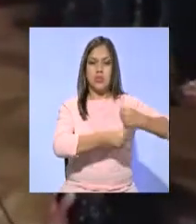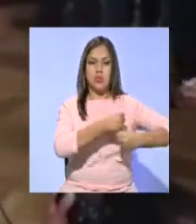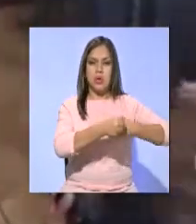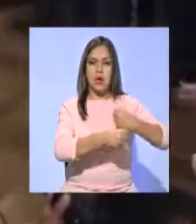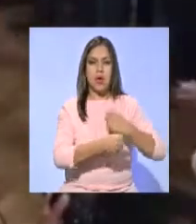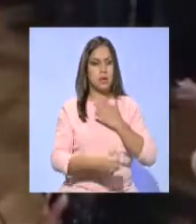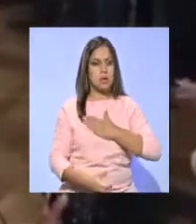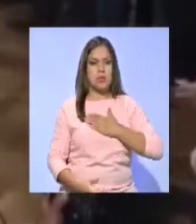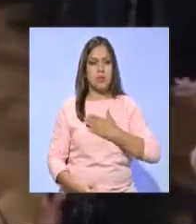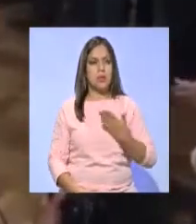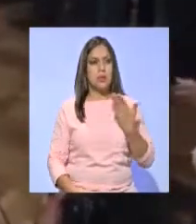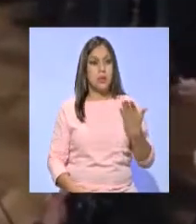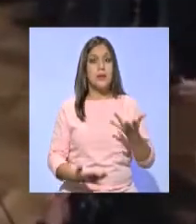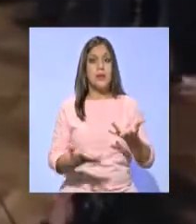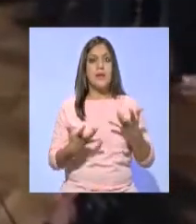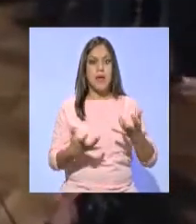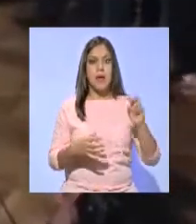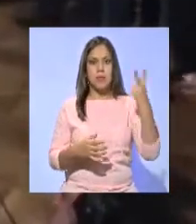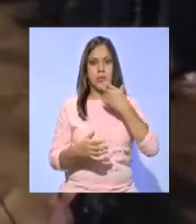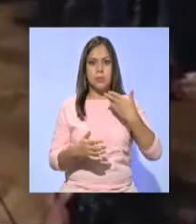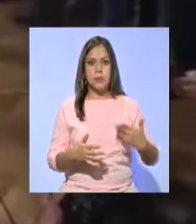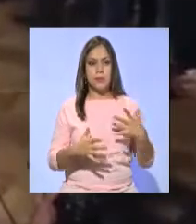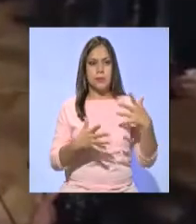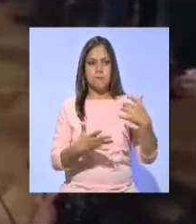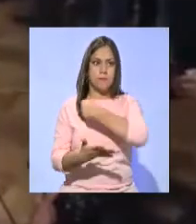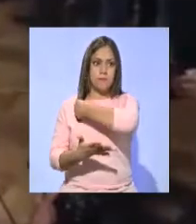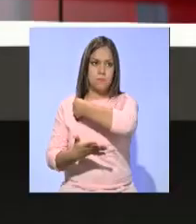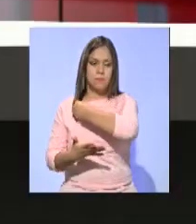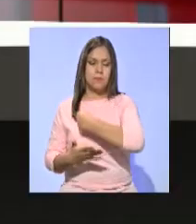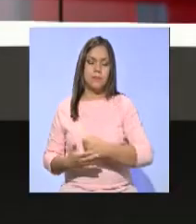el afán de apoderarse de la vicepresidencia de la República.